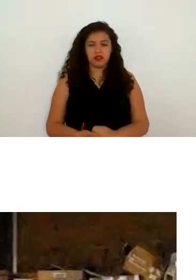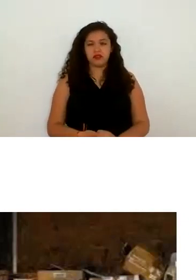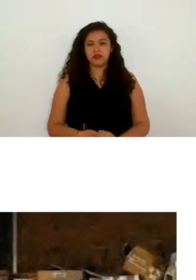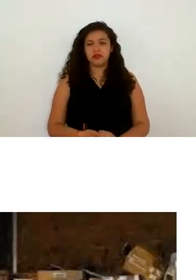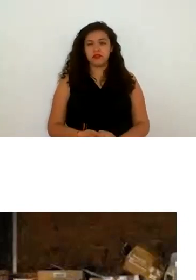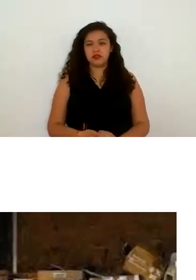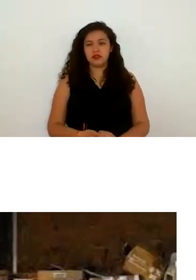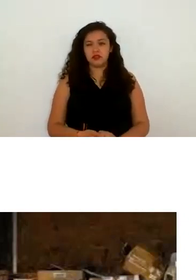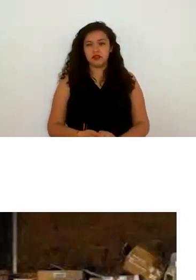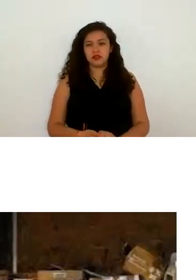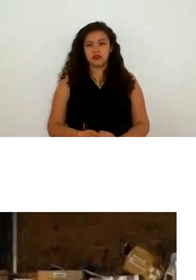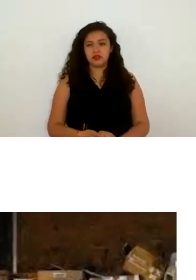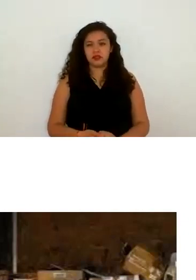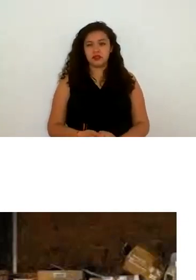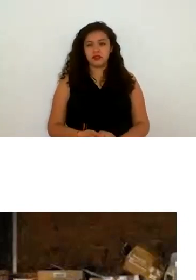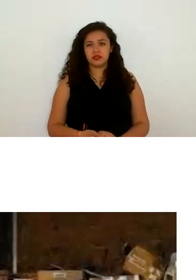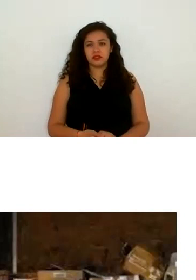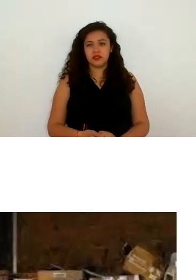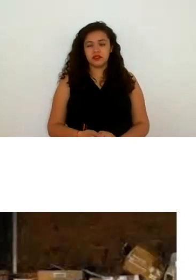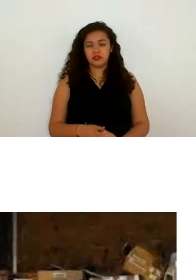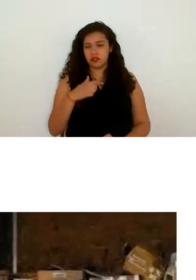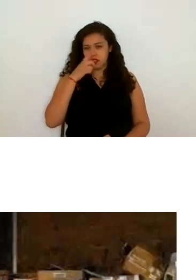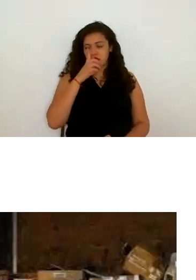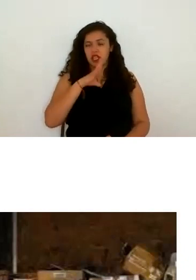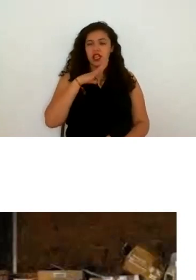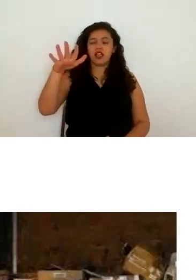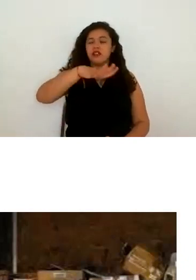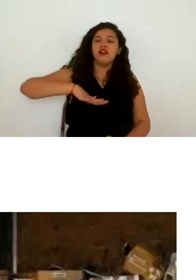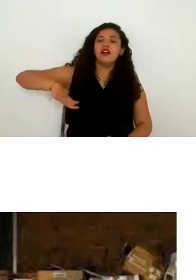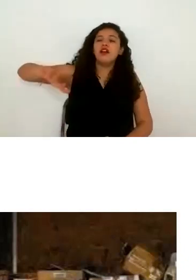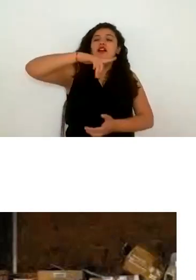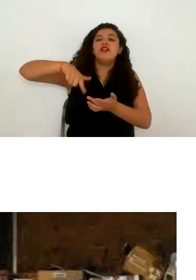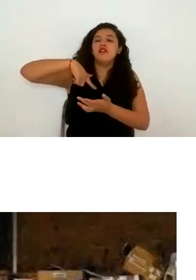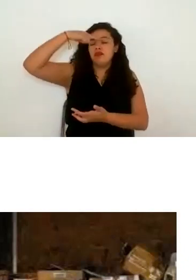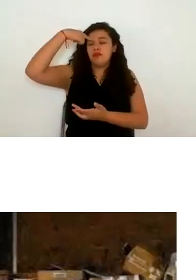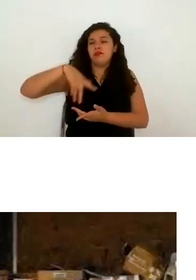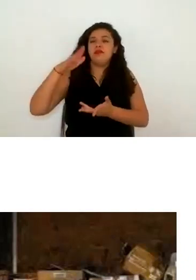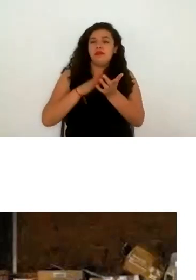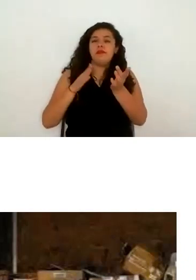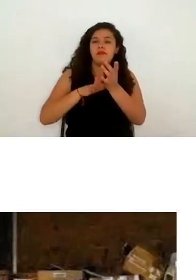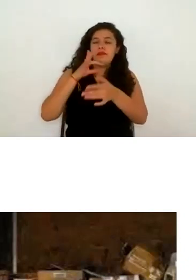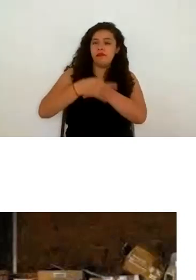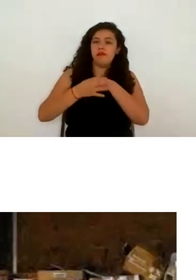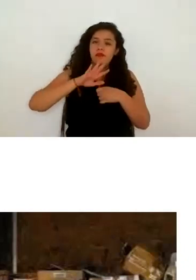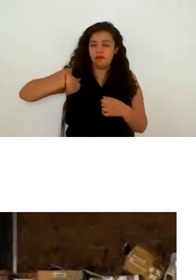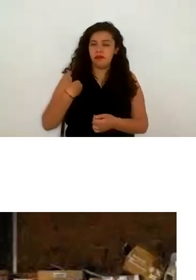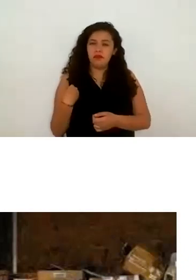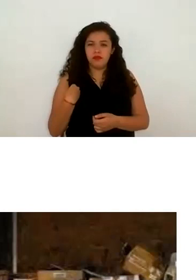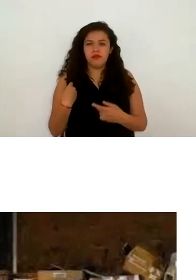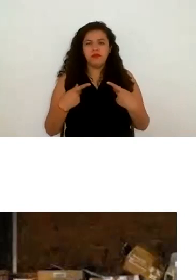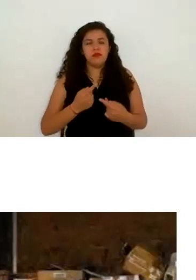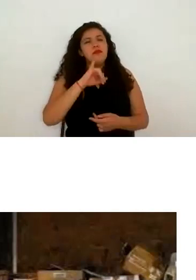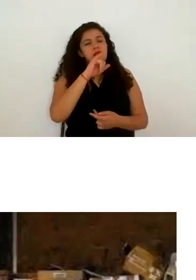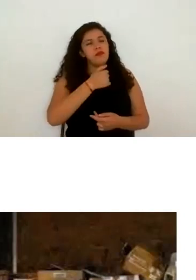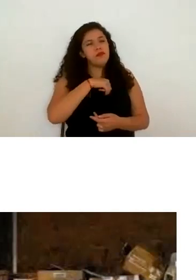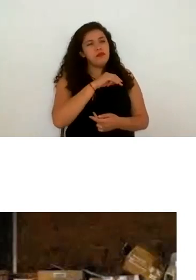Por ello les hacía hincapié que es importante que cuenten con un espacio para la conservación de sus expedientes. Alguien comentaba, sí, nosotros